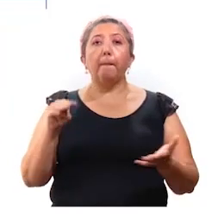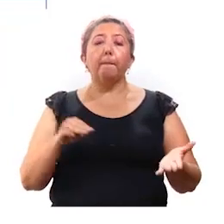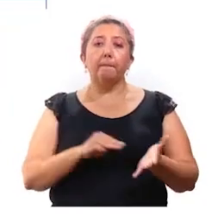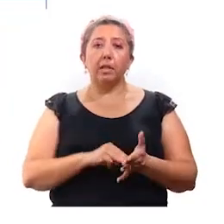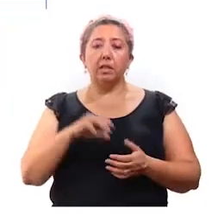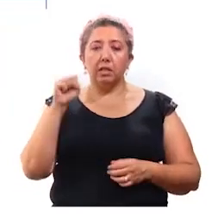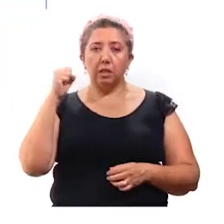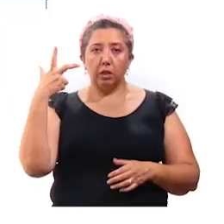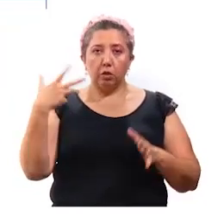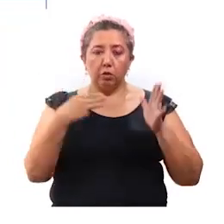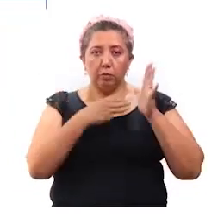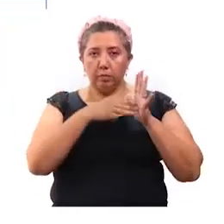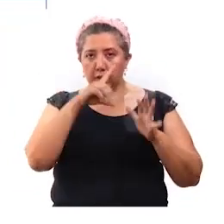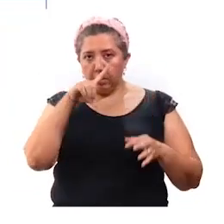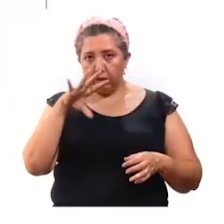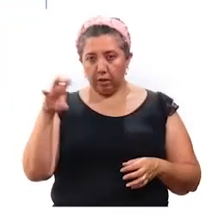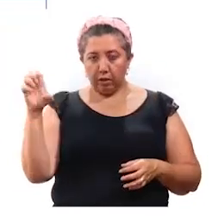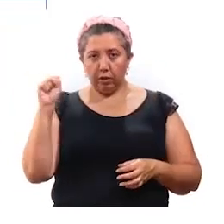Mérida,